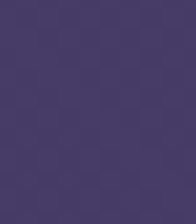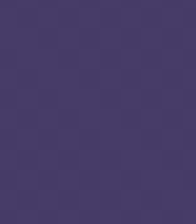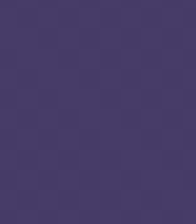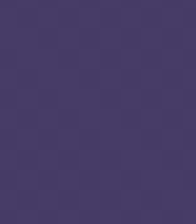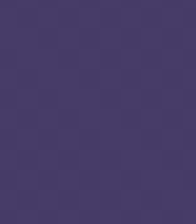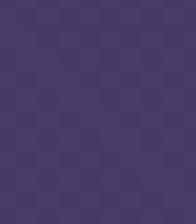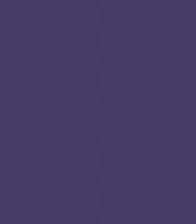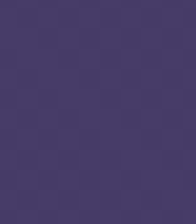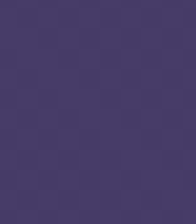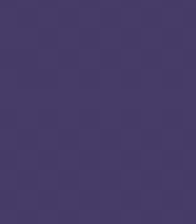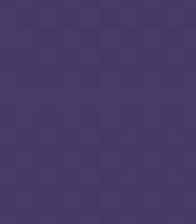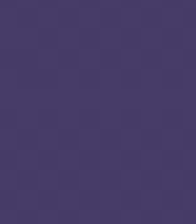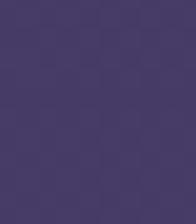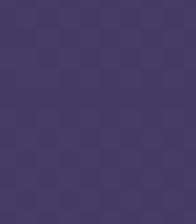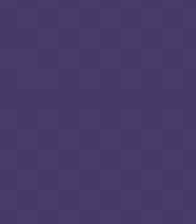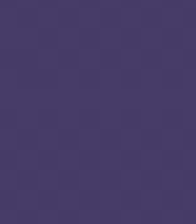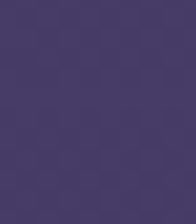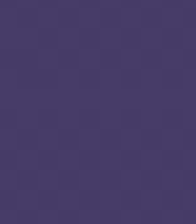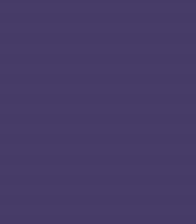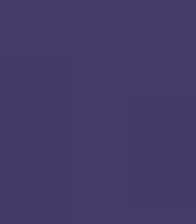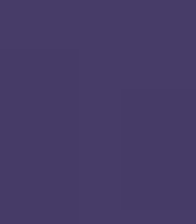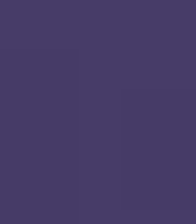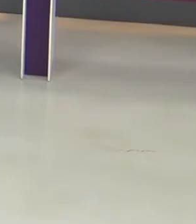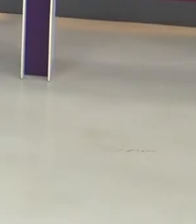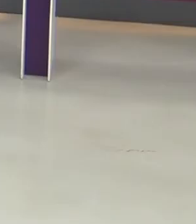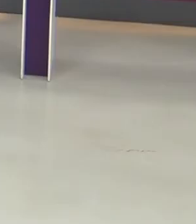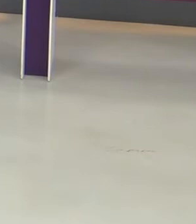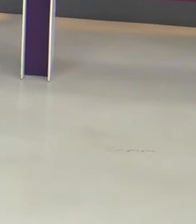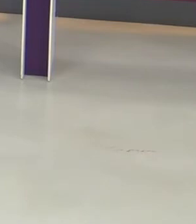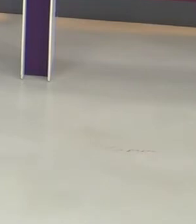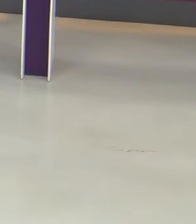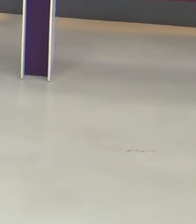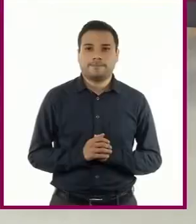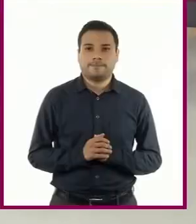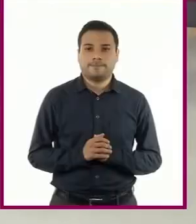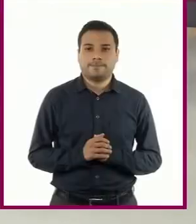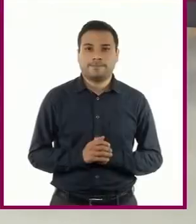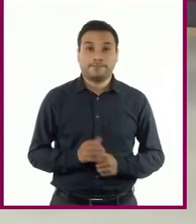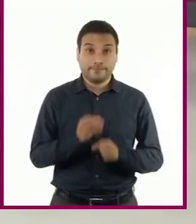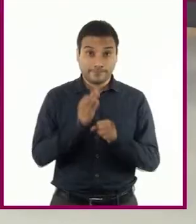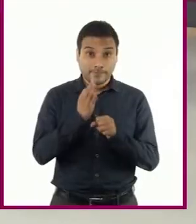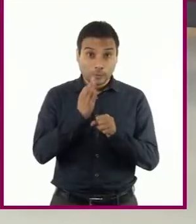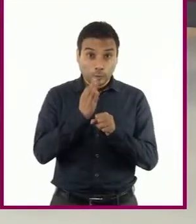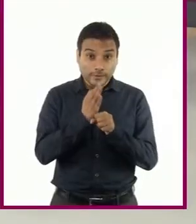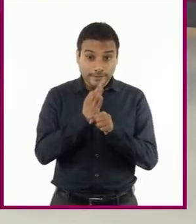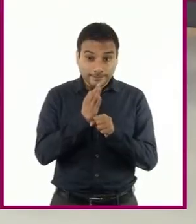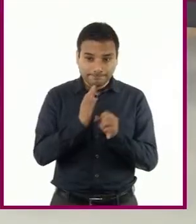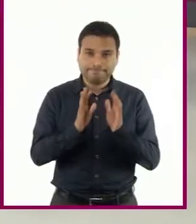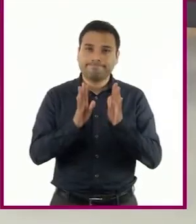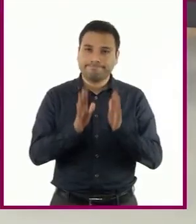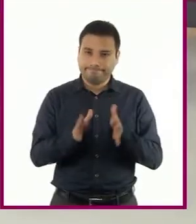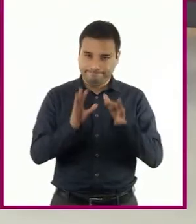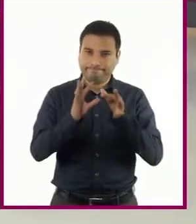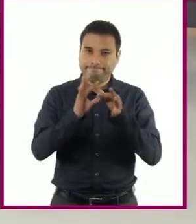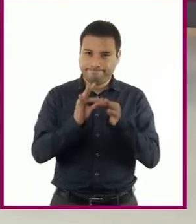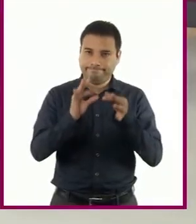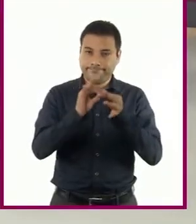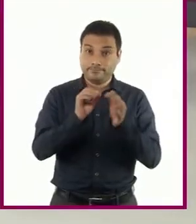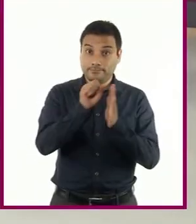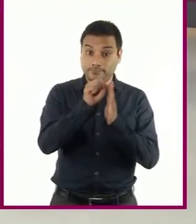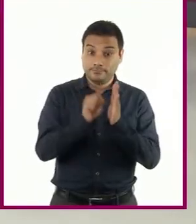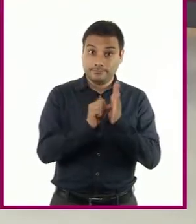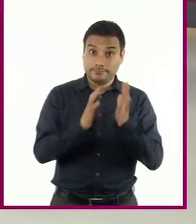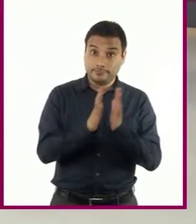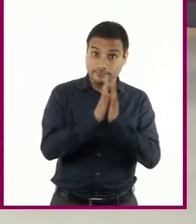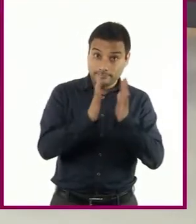partir de la reflexión y el análisis. Hasta aquí hemos revisado a la democracia como forma de gobierno y como forma de